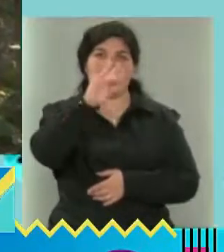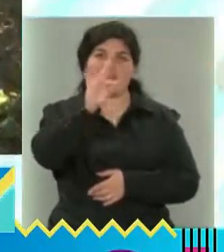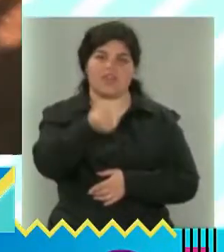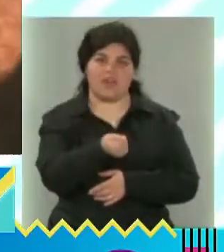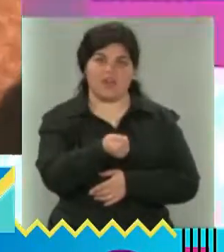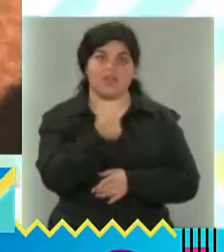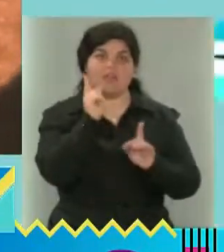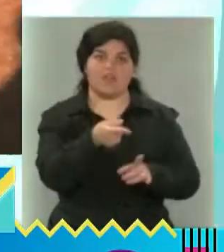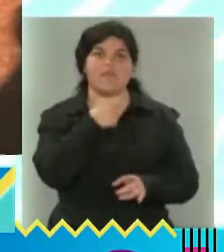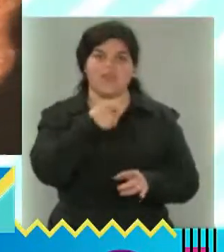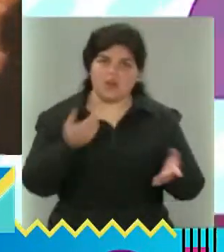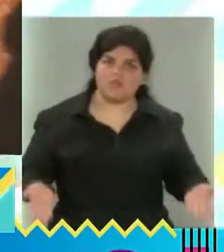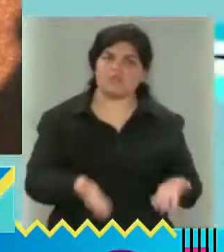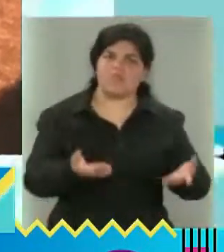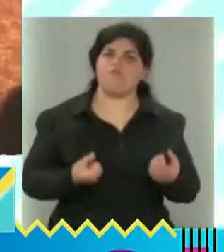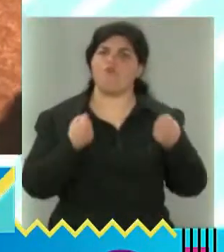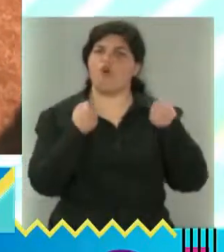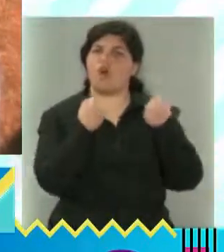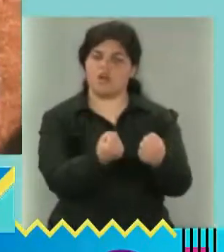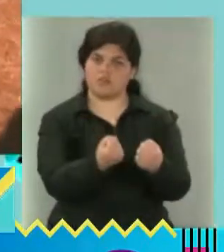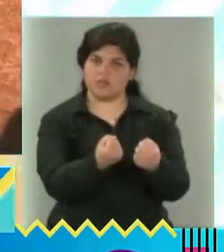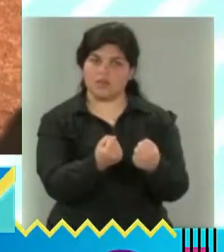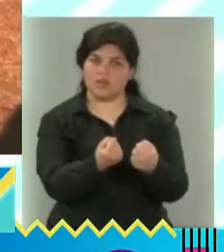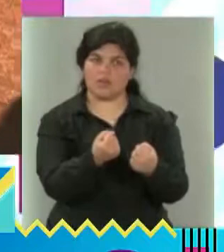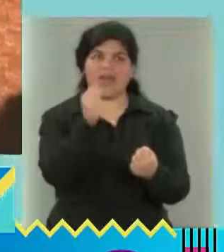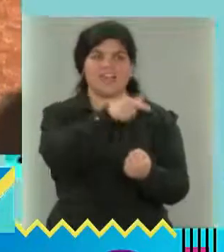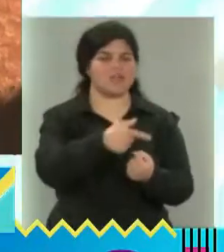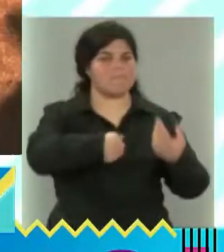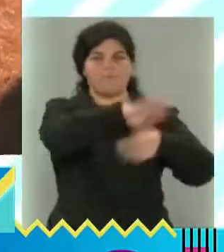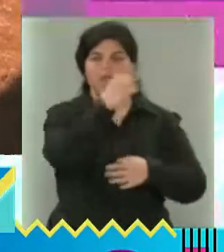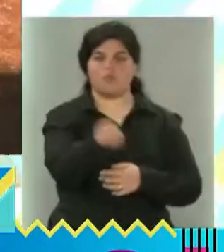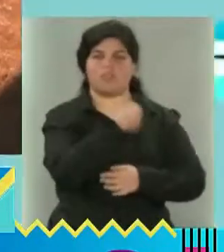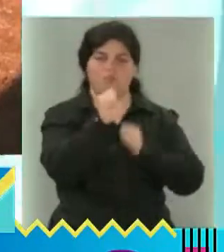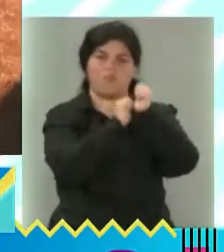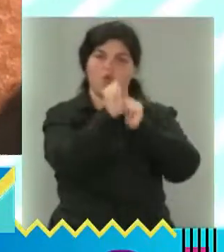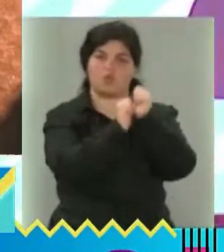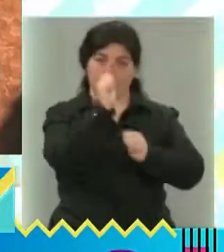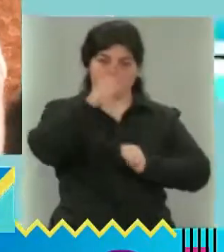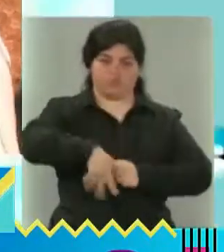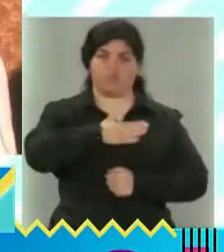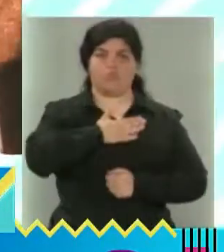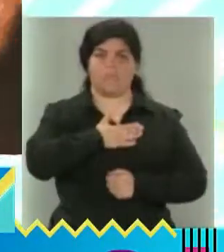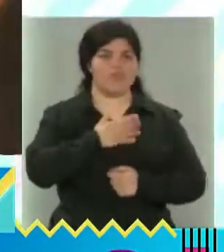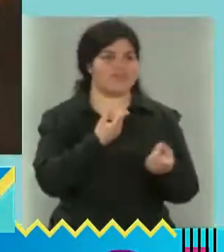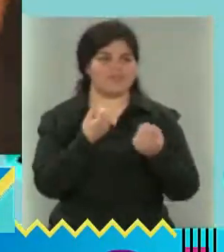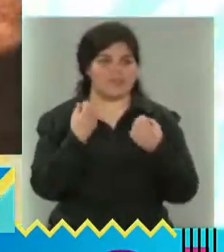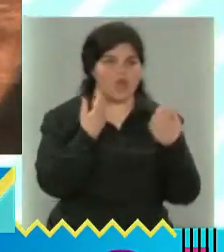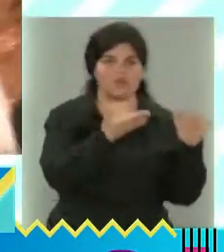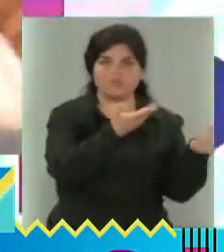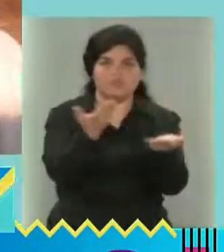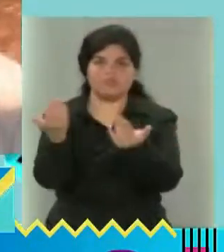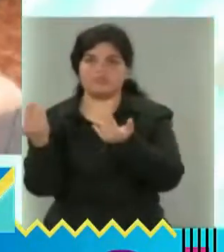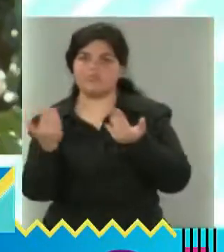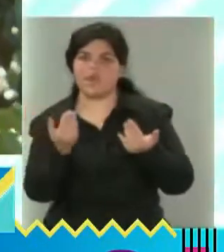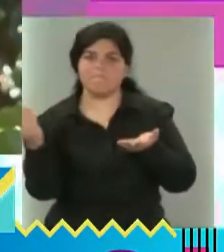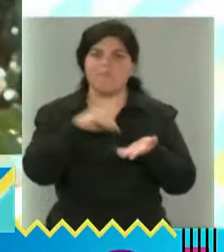de posicionarla y de que sea icónica, digamos, para nuestra producción? Pero hay que ir buscando justamente esos tips que a